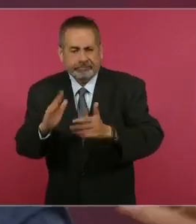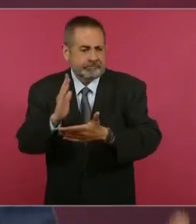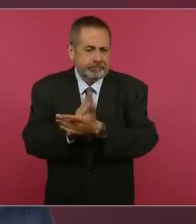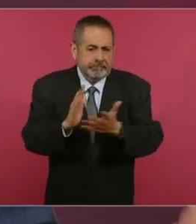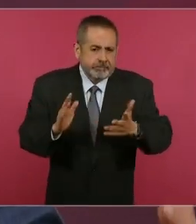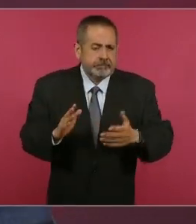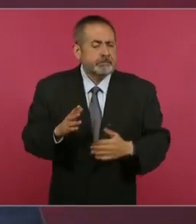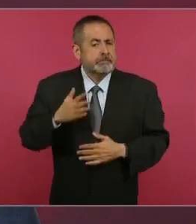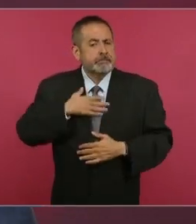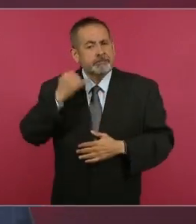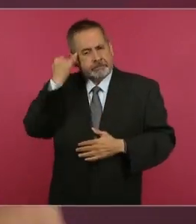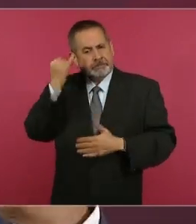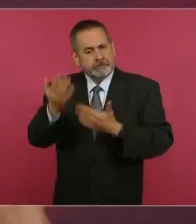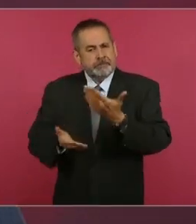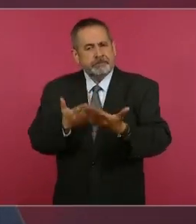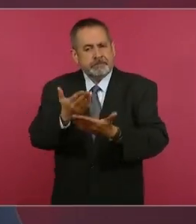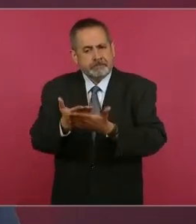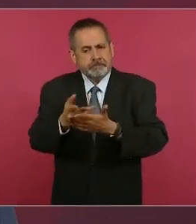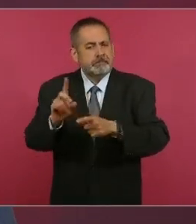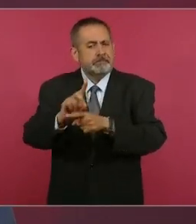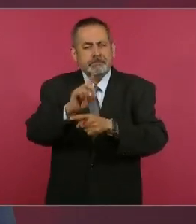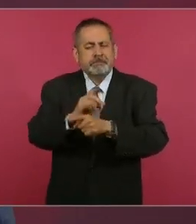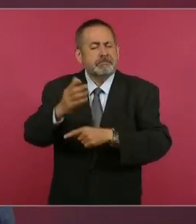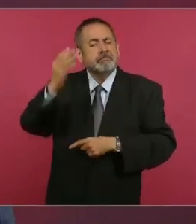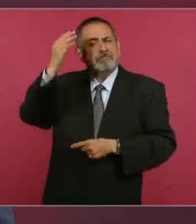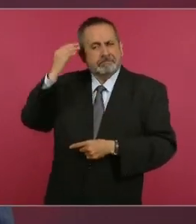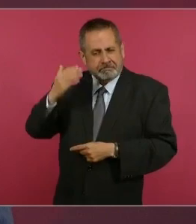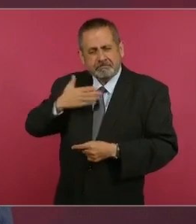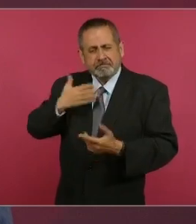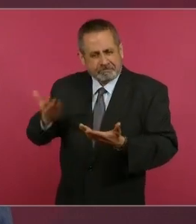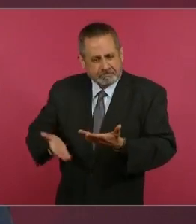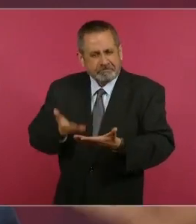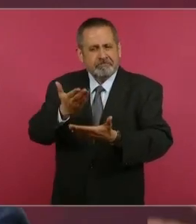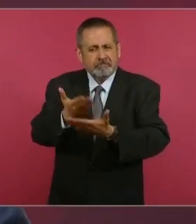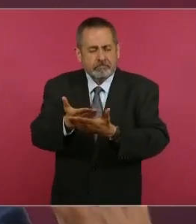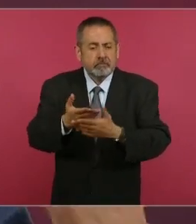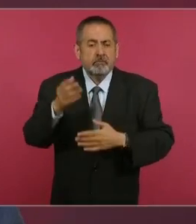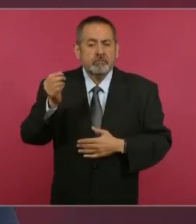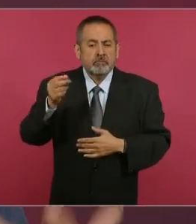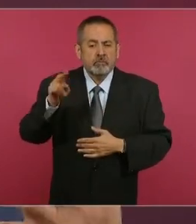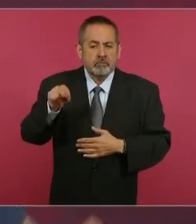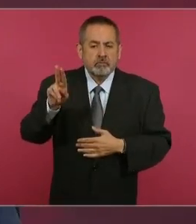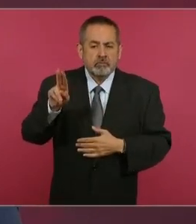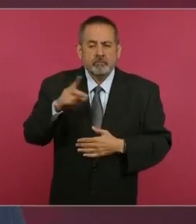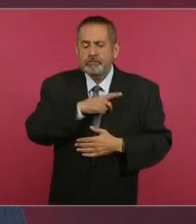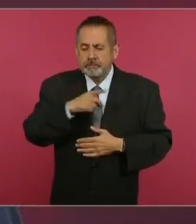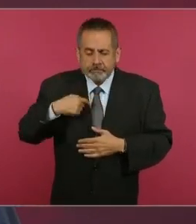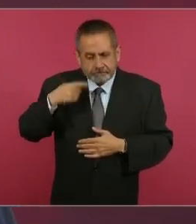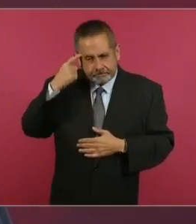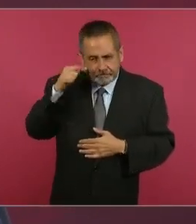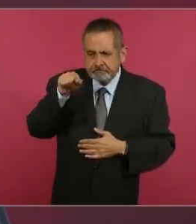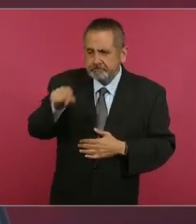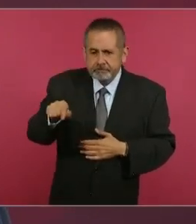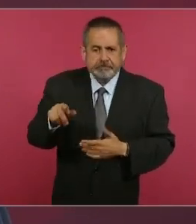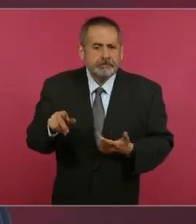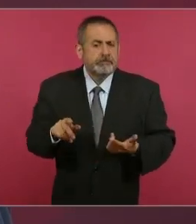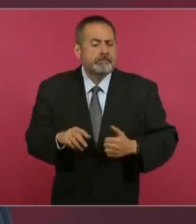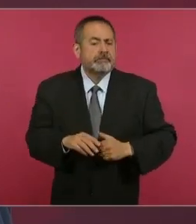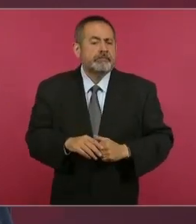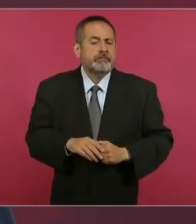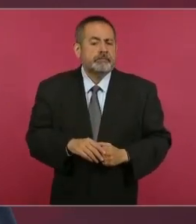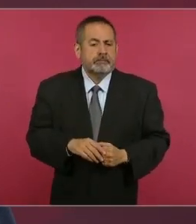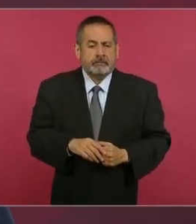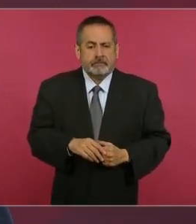Estamos planteando, desde el principio dijimos que la ONU tenía que